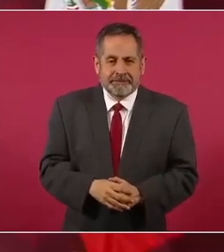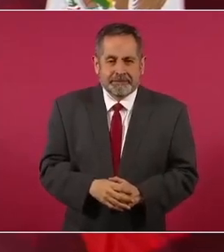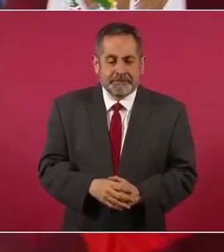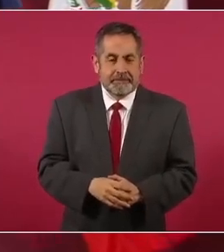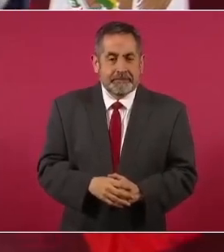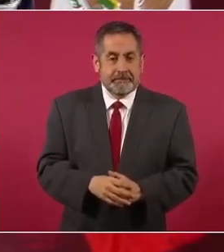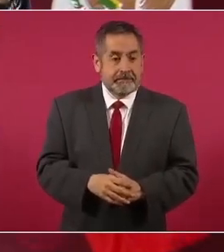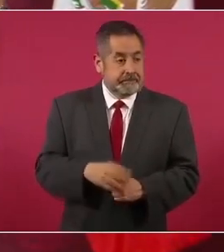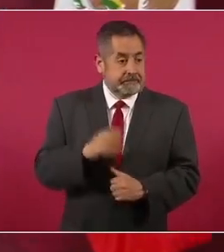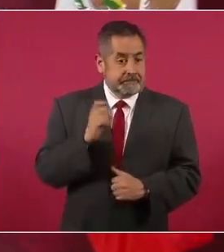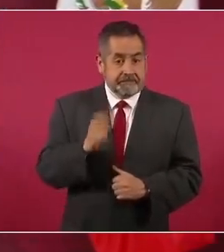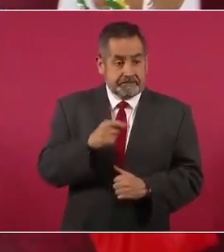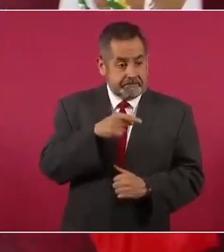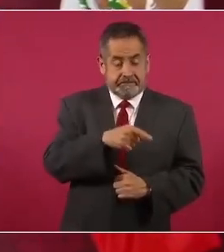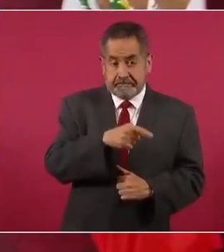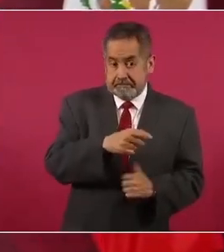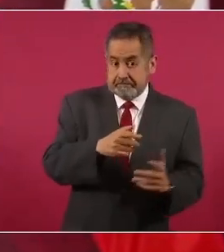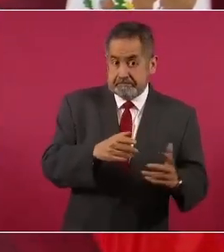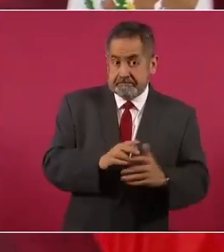emerge esto,